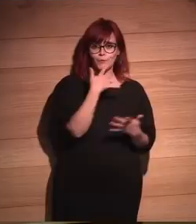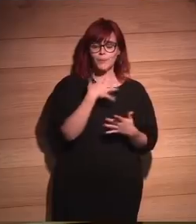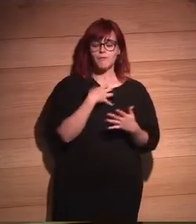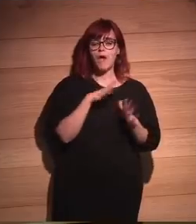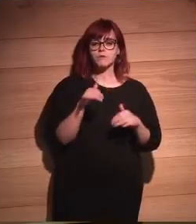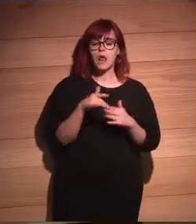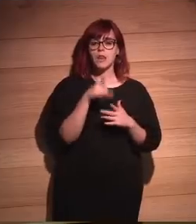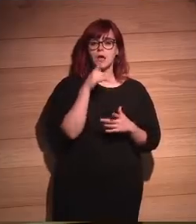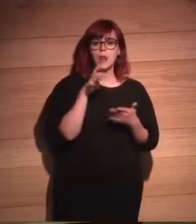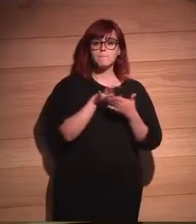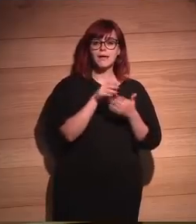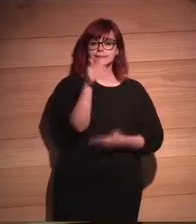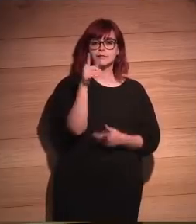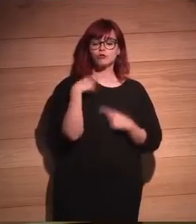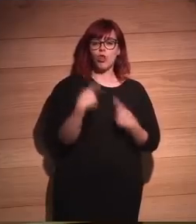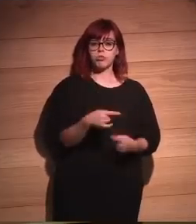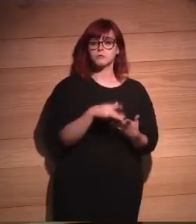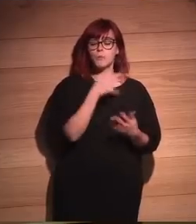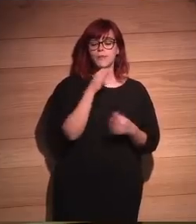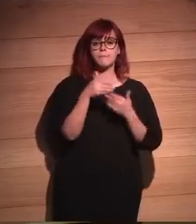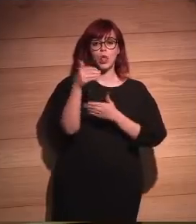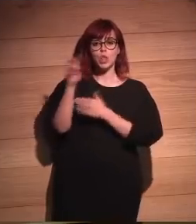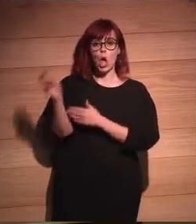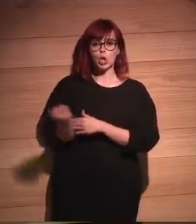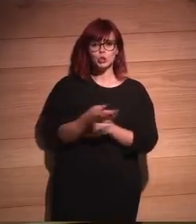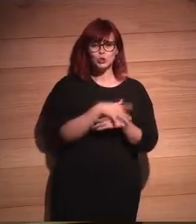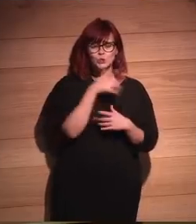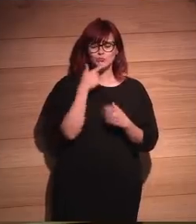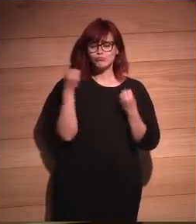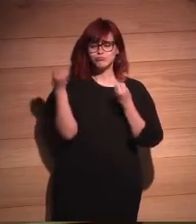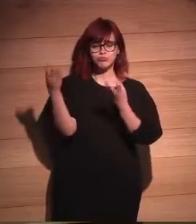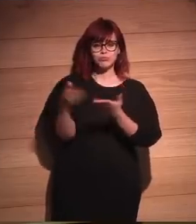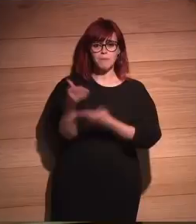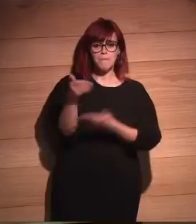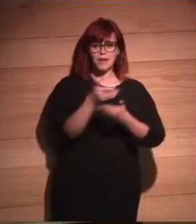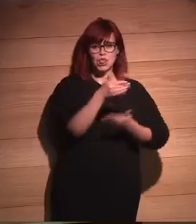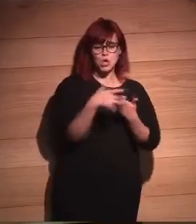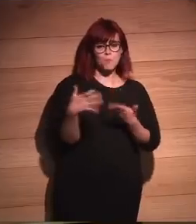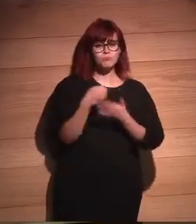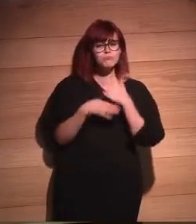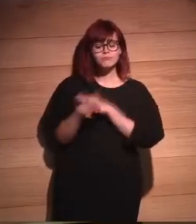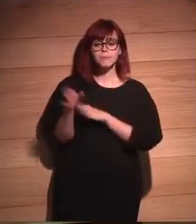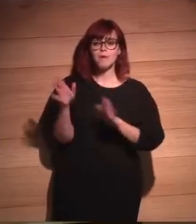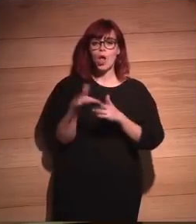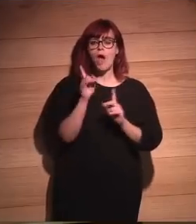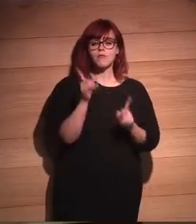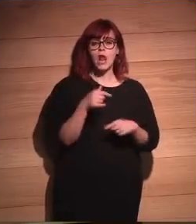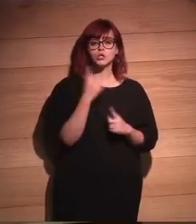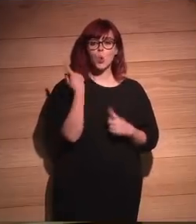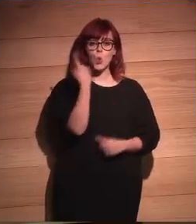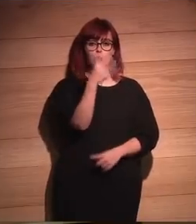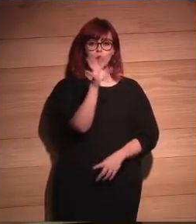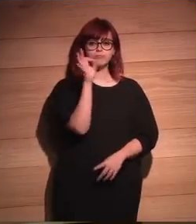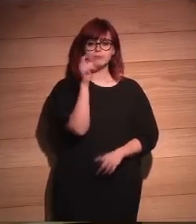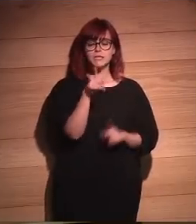leyendo El País todas las mañanas, a pesar de que es casi infinito el número de periódicos a los que podemos acceder, ¿no? Y